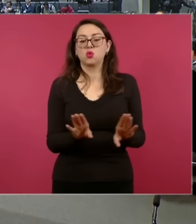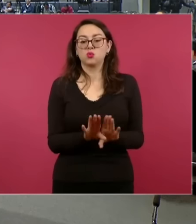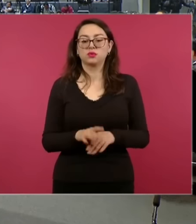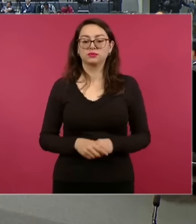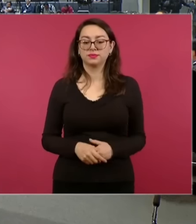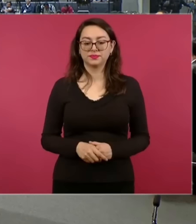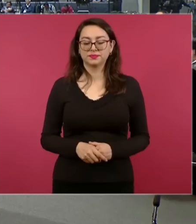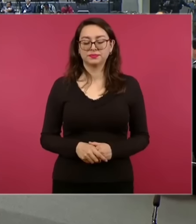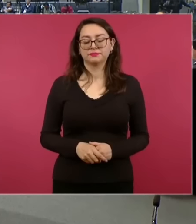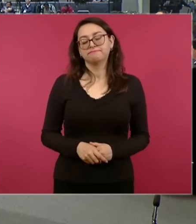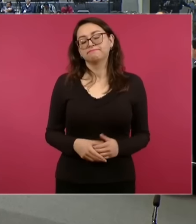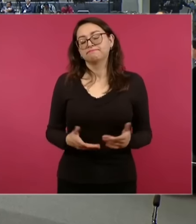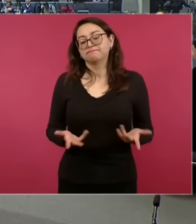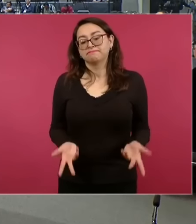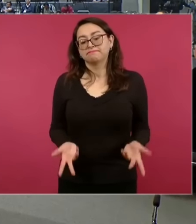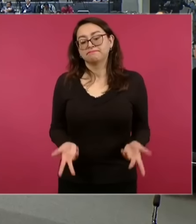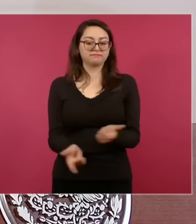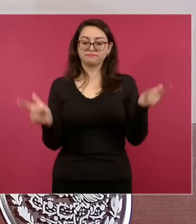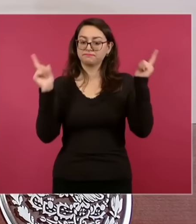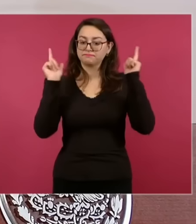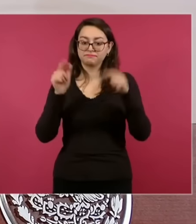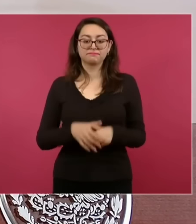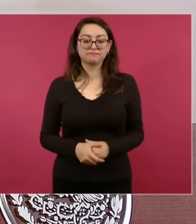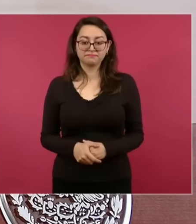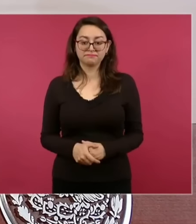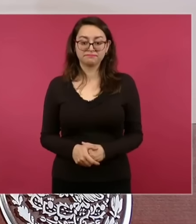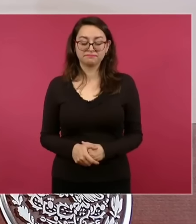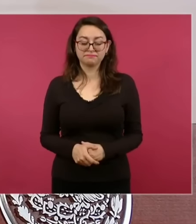la libertad y tener confianza en